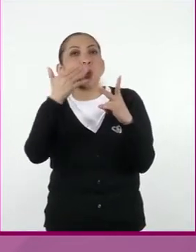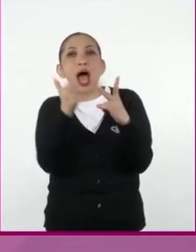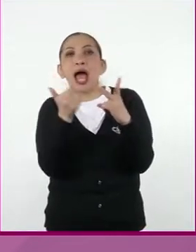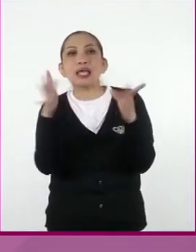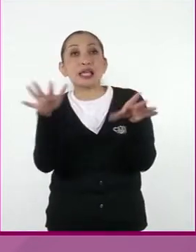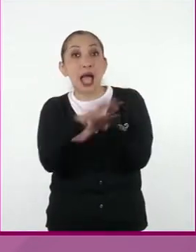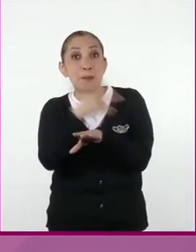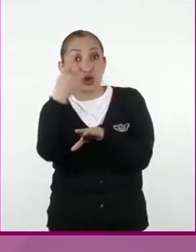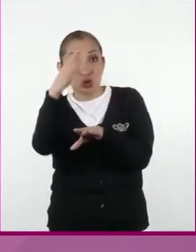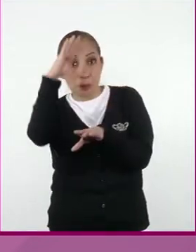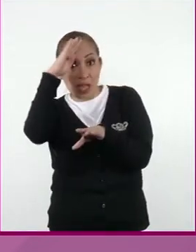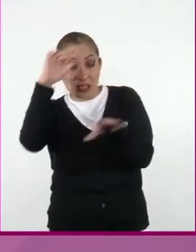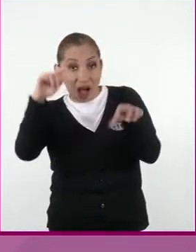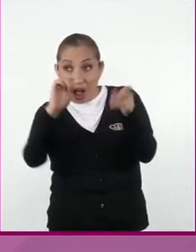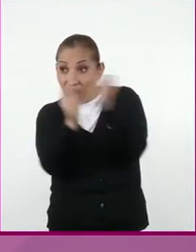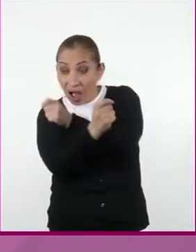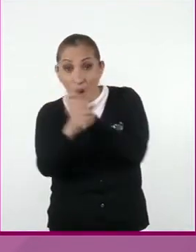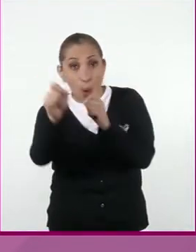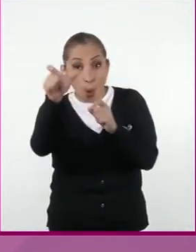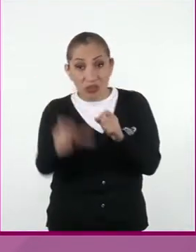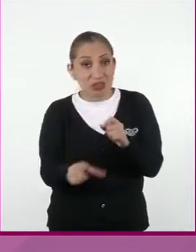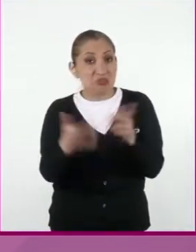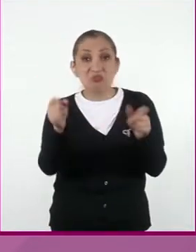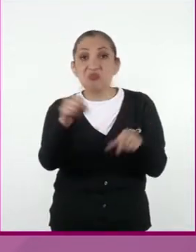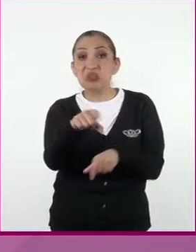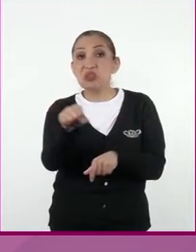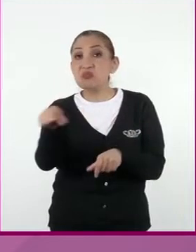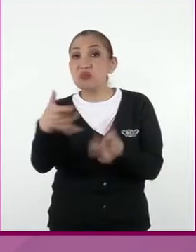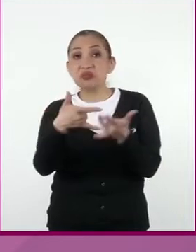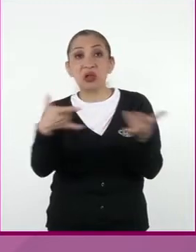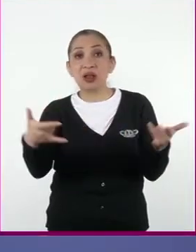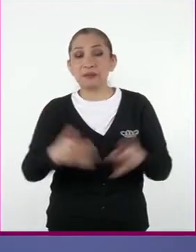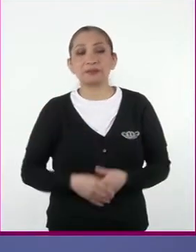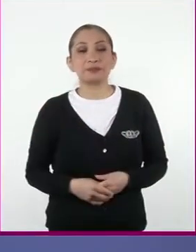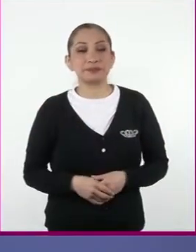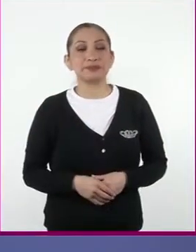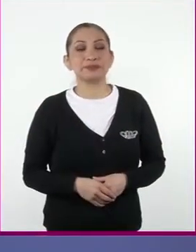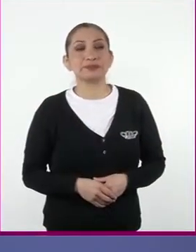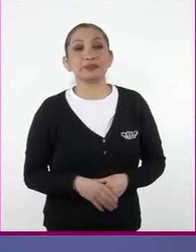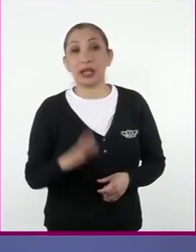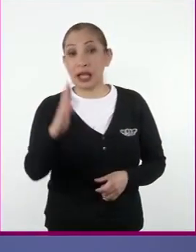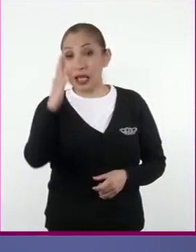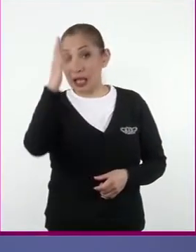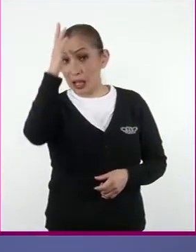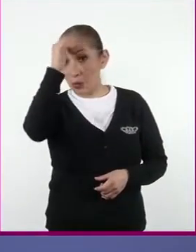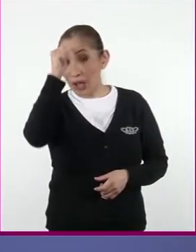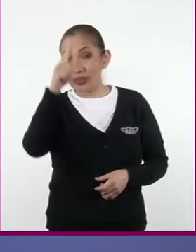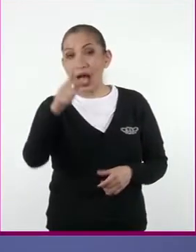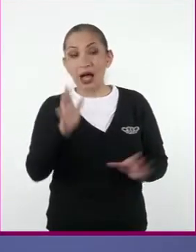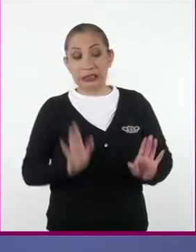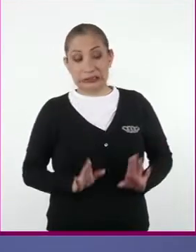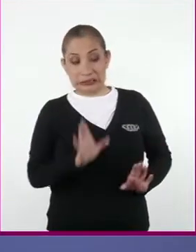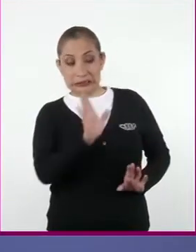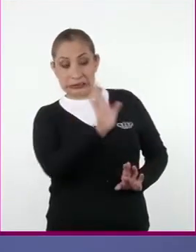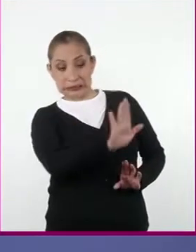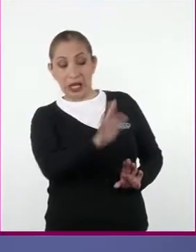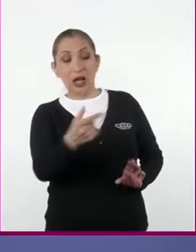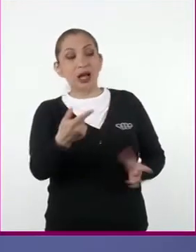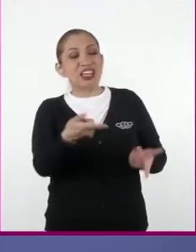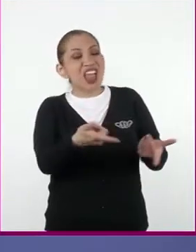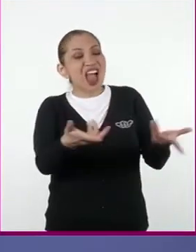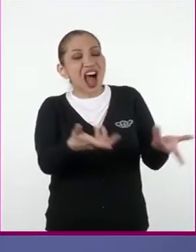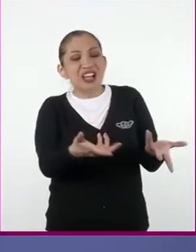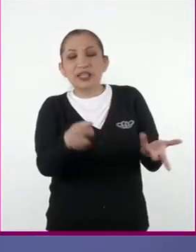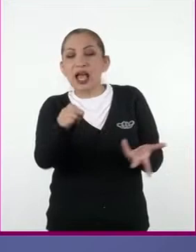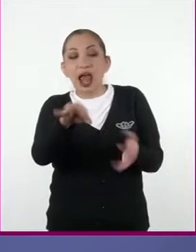existe un cambio de pensamiento o actitud en ningún momento a lo largo de la trama. Recordemos que la conducta, las